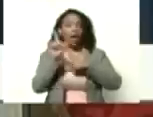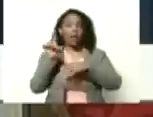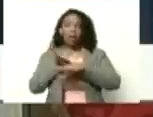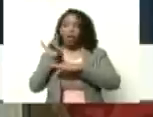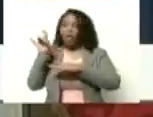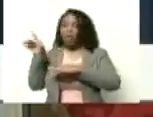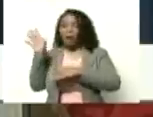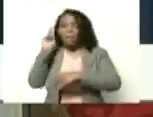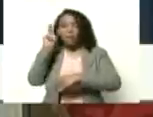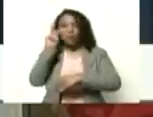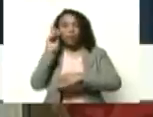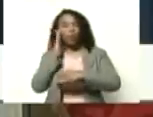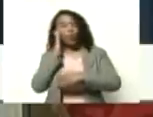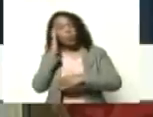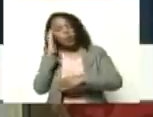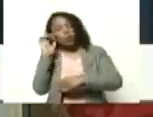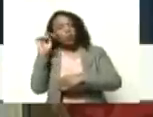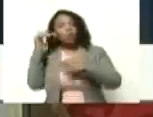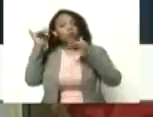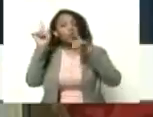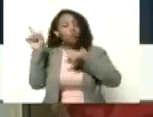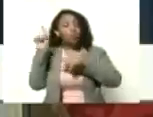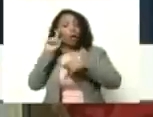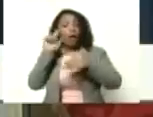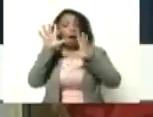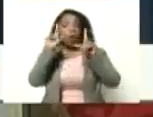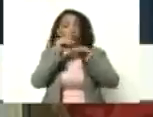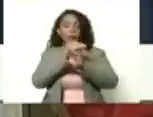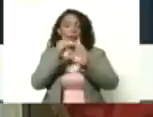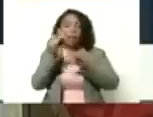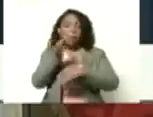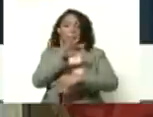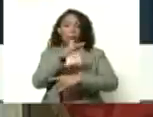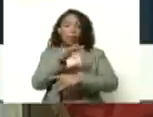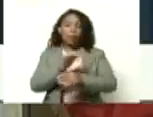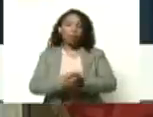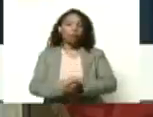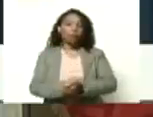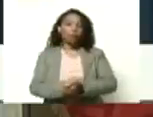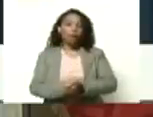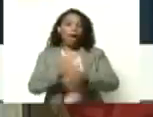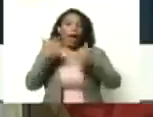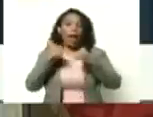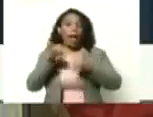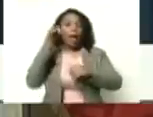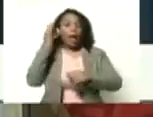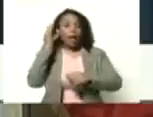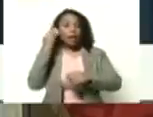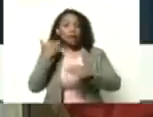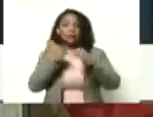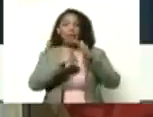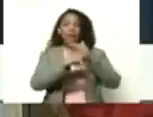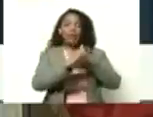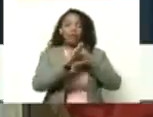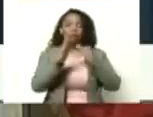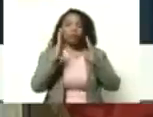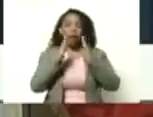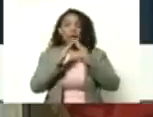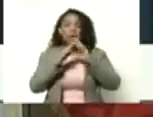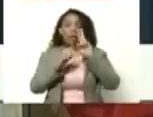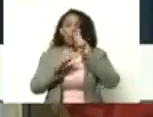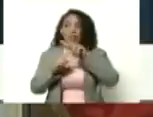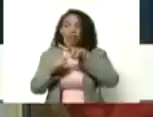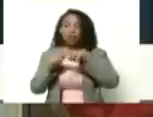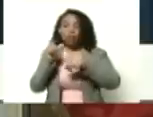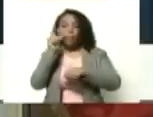el profesor durmiendo según su versión a las once y media aproximadamente la hija sale de su habitación y se percata que